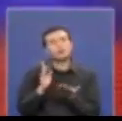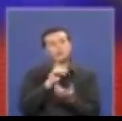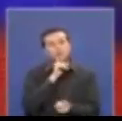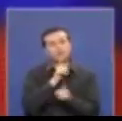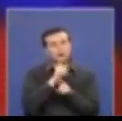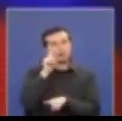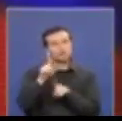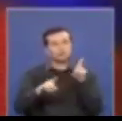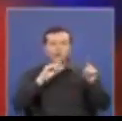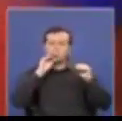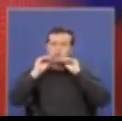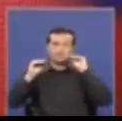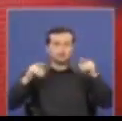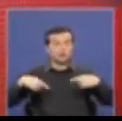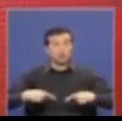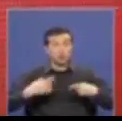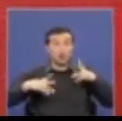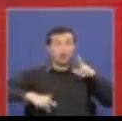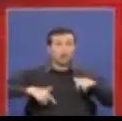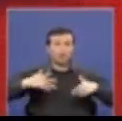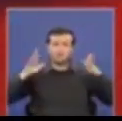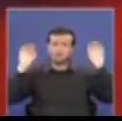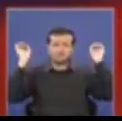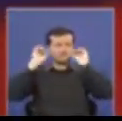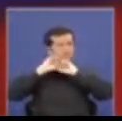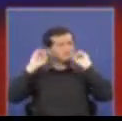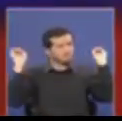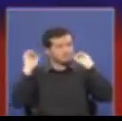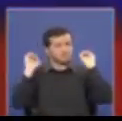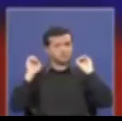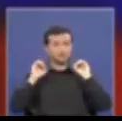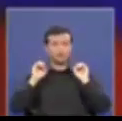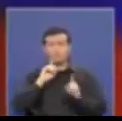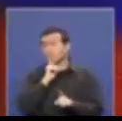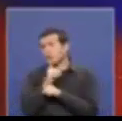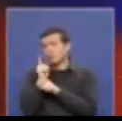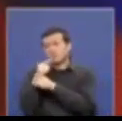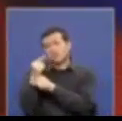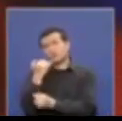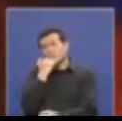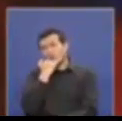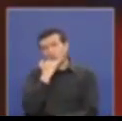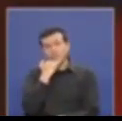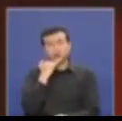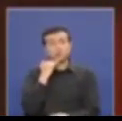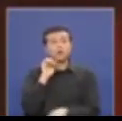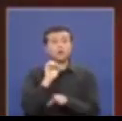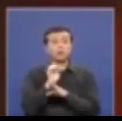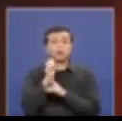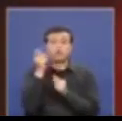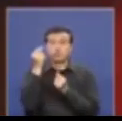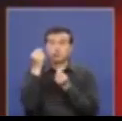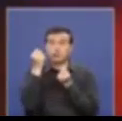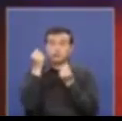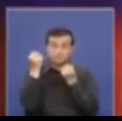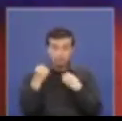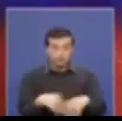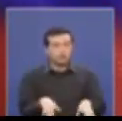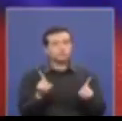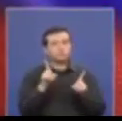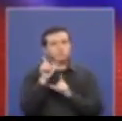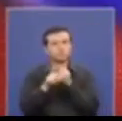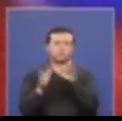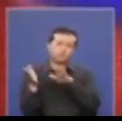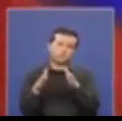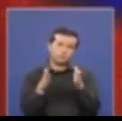esto, sepan ustedes que aquí no había estafa, ¿no? Salieron mal los helicópteros y el país no ha perdido un centavo. Pero las vidas